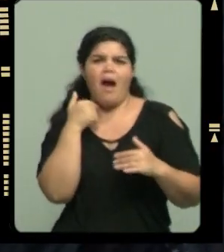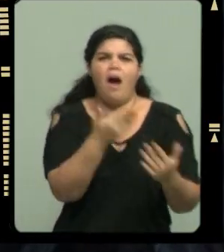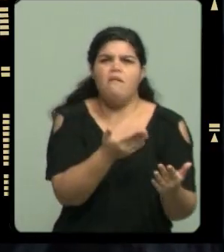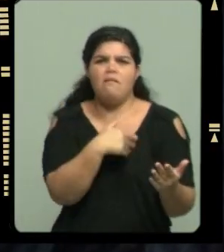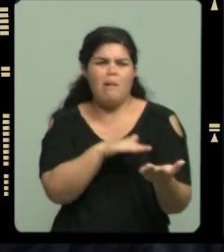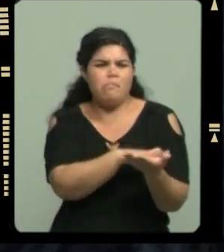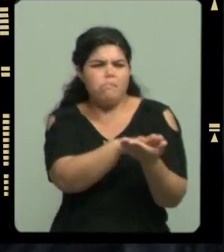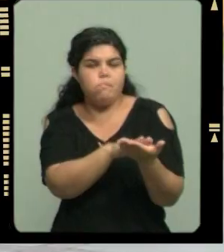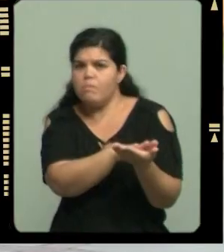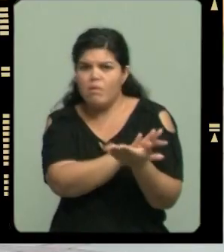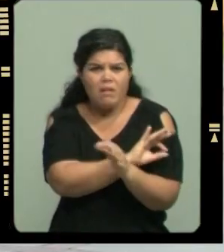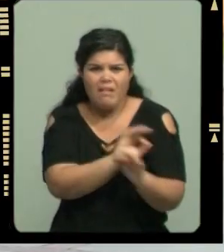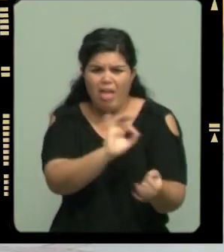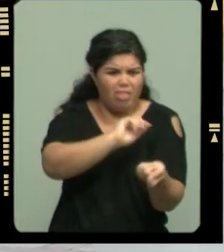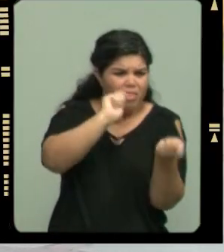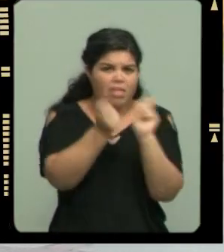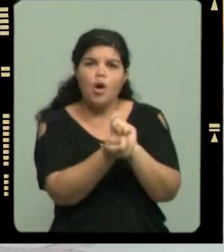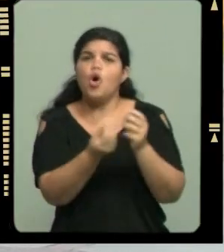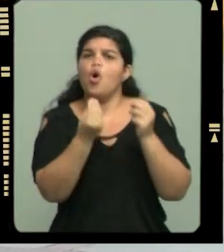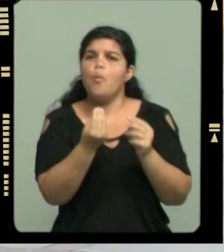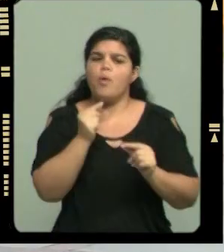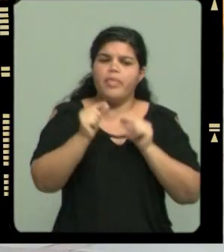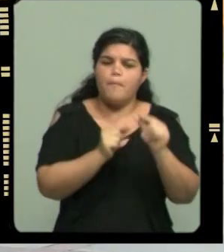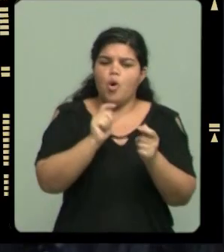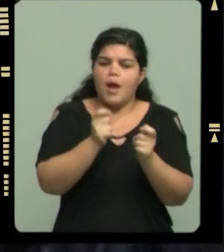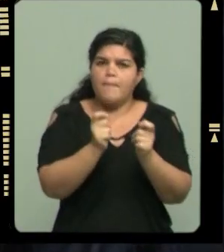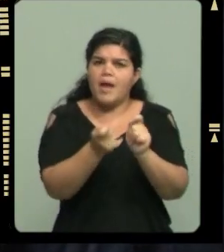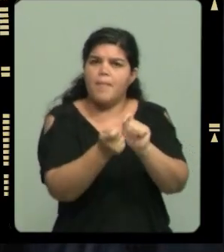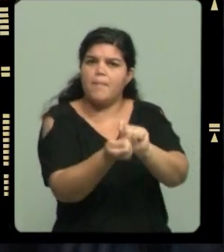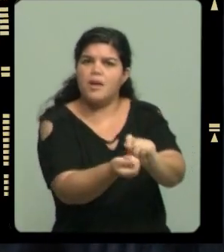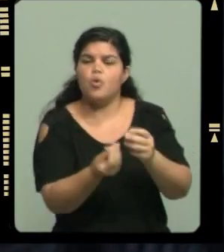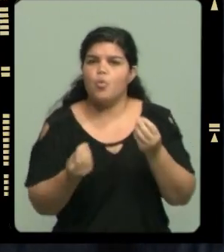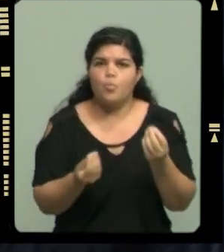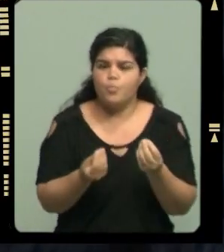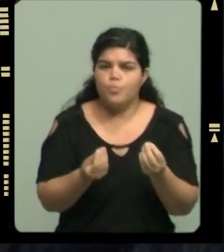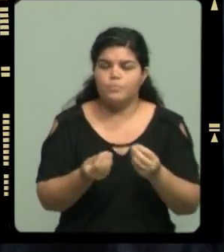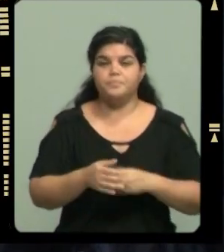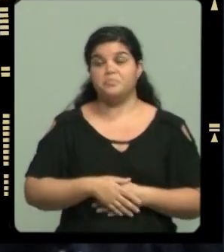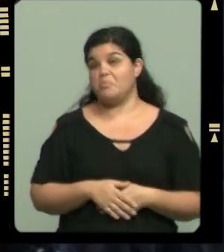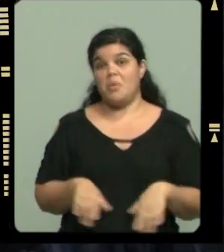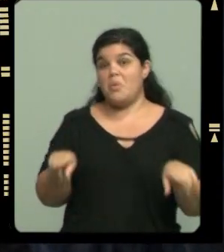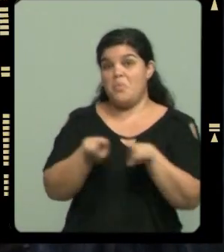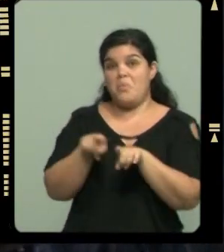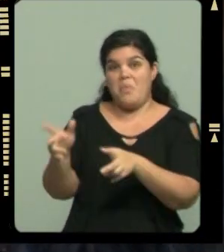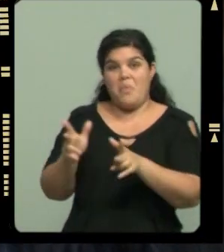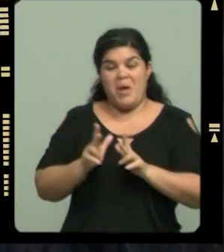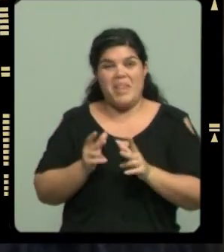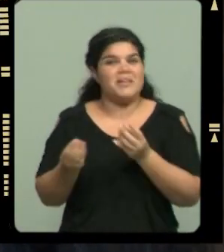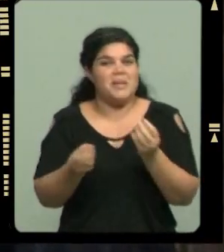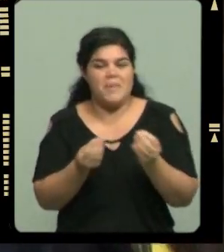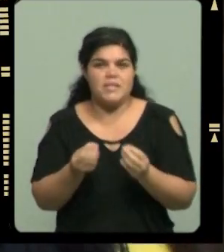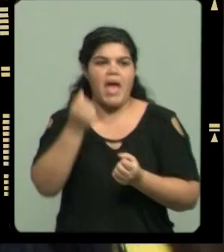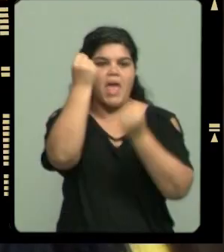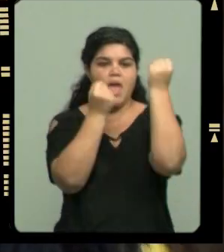que tiene la gente es otra. ¿Cómo se viene trabajando para cambiar eso? Sin duda el desafío, como decís vos, es modernizar